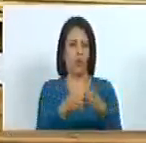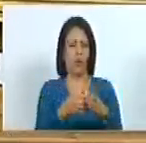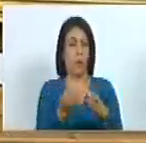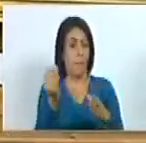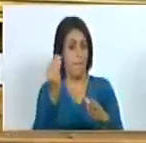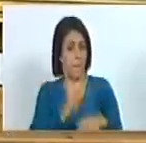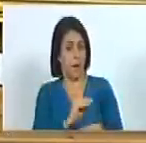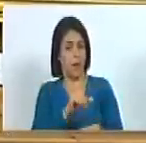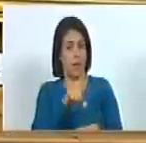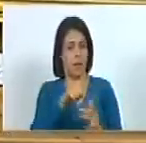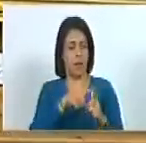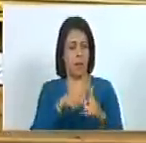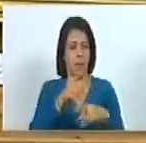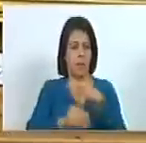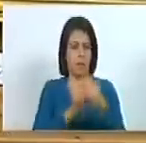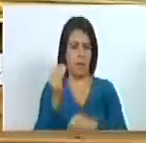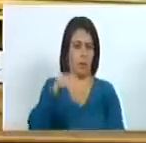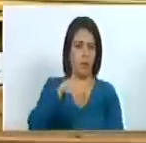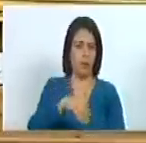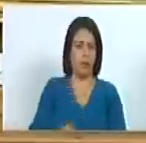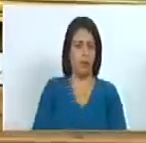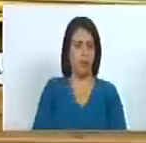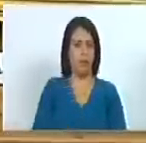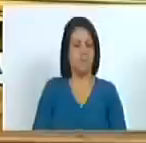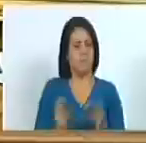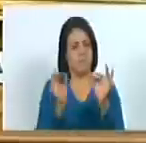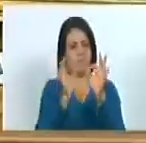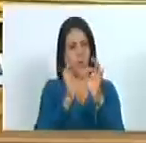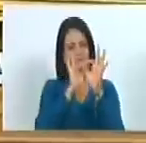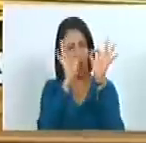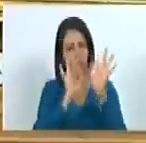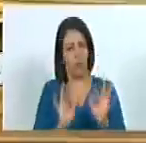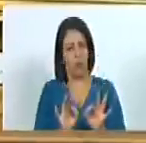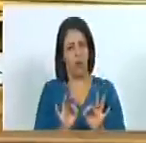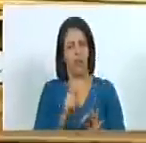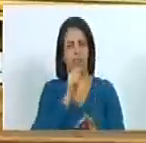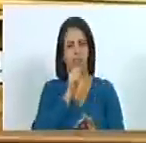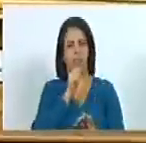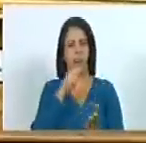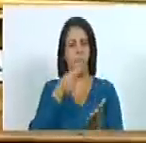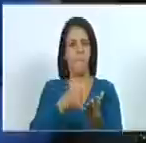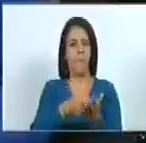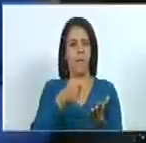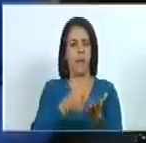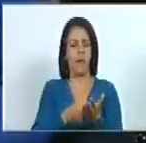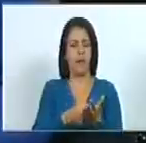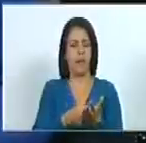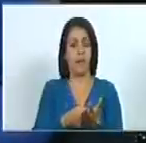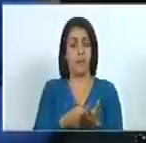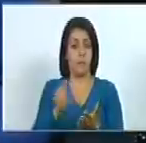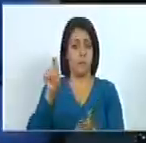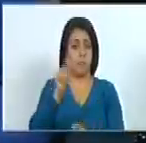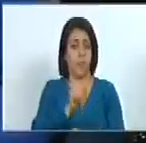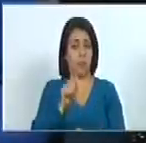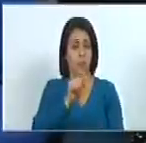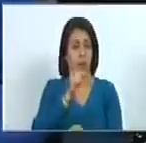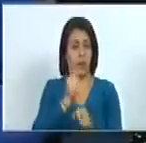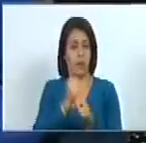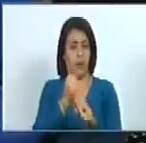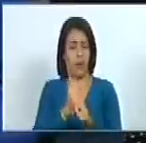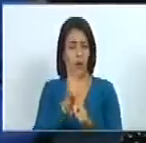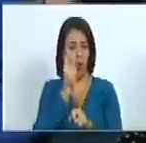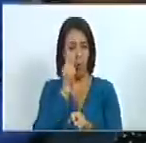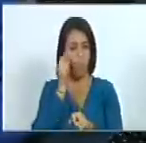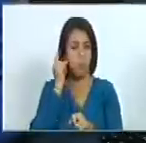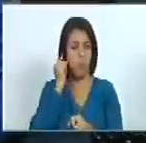más, pero para hacerlo más gráfico. ¿Quién paga los salarios de las trabajadoras y